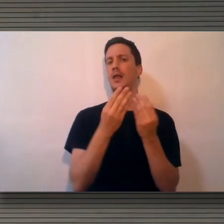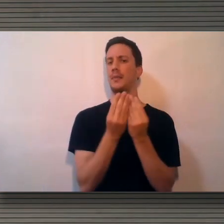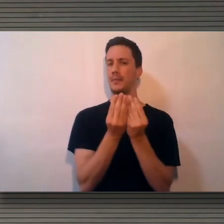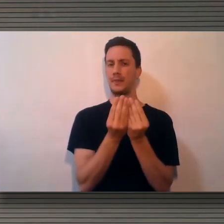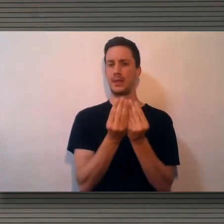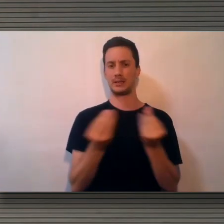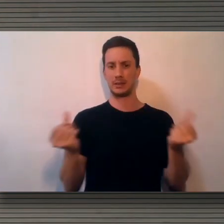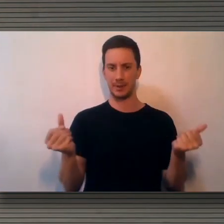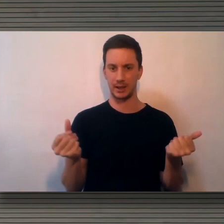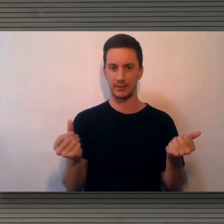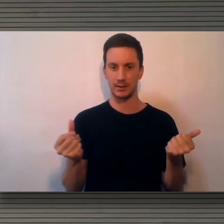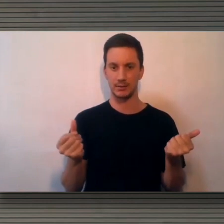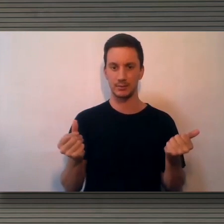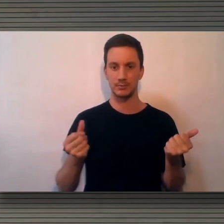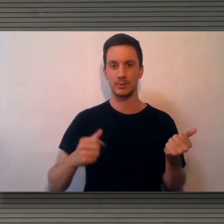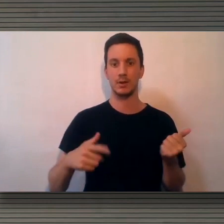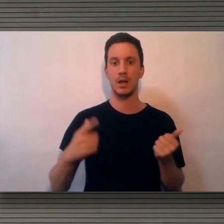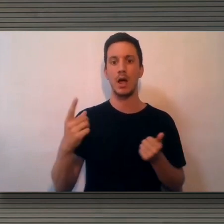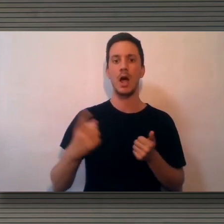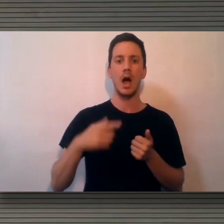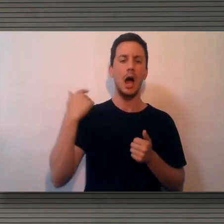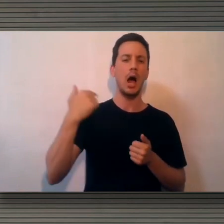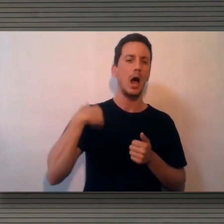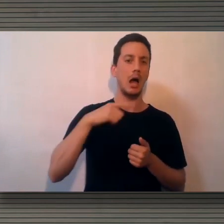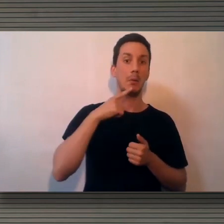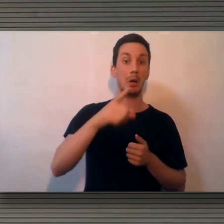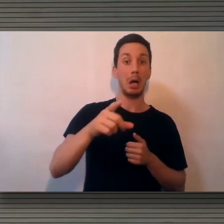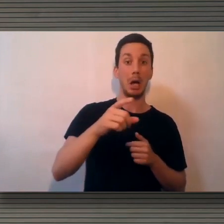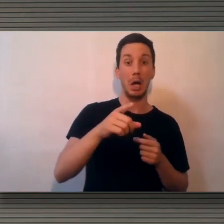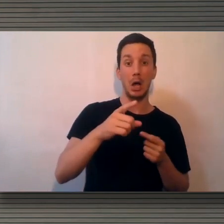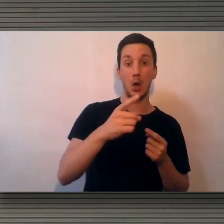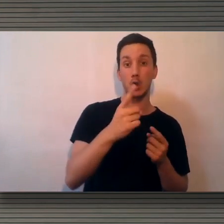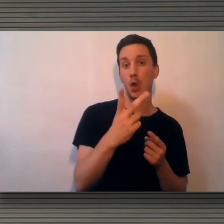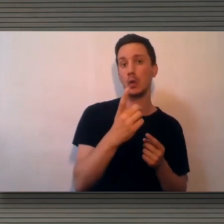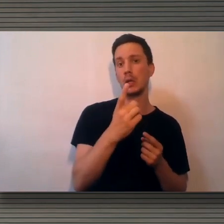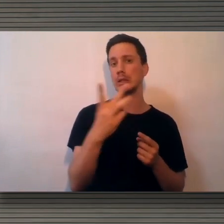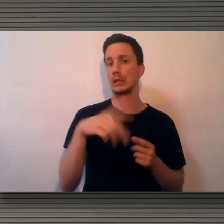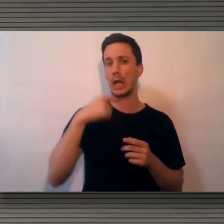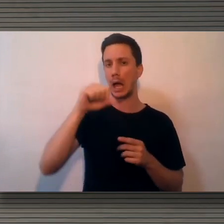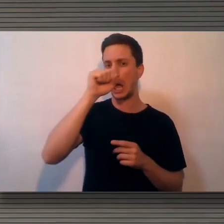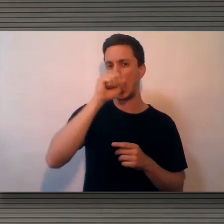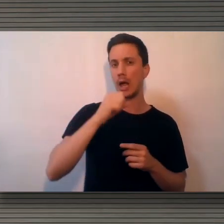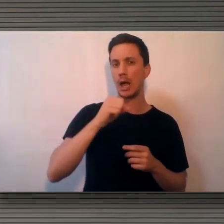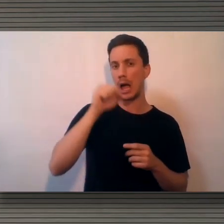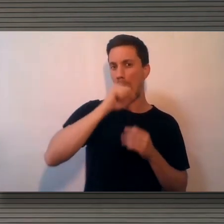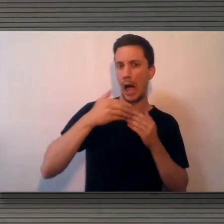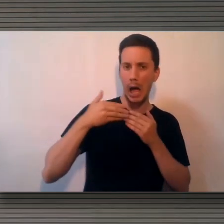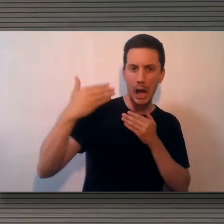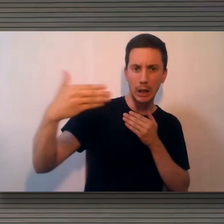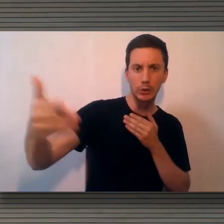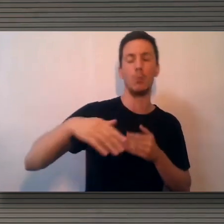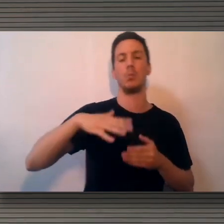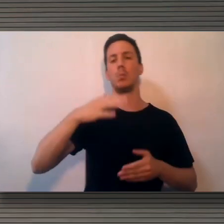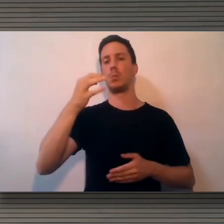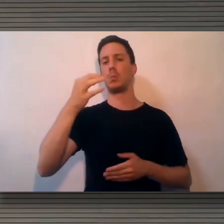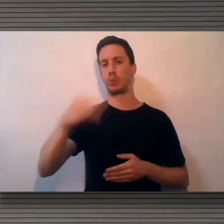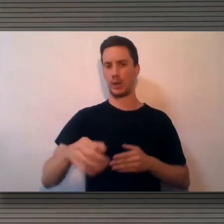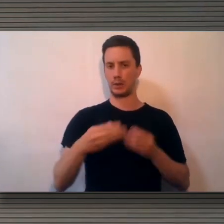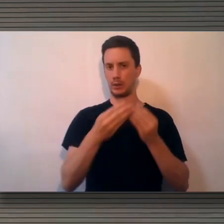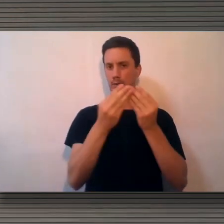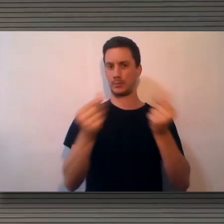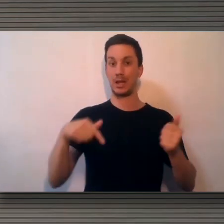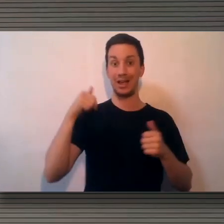el tiempo. Aún le queda algunos años si tiene 12, pero desaparece. Mejora también ahora con la exposición solar en